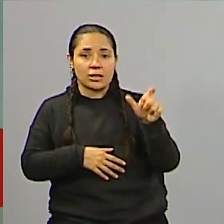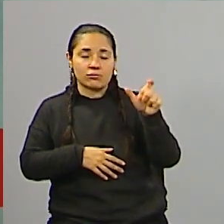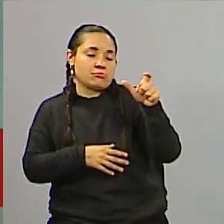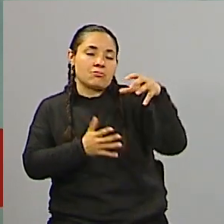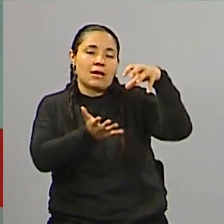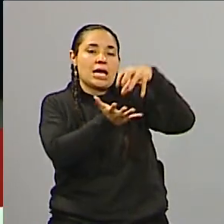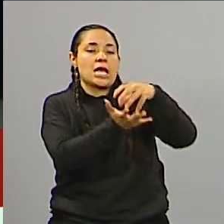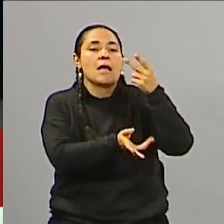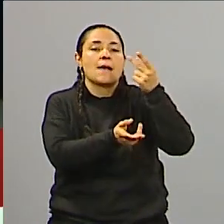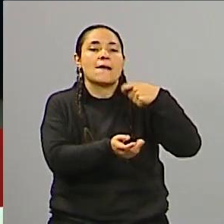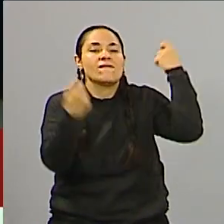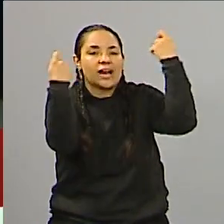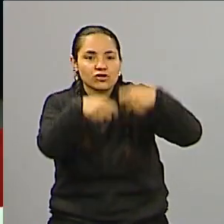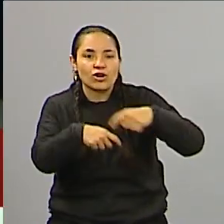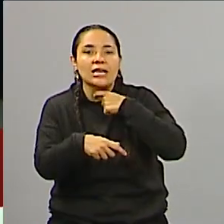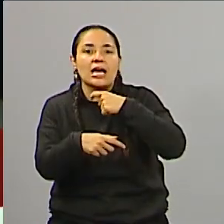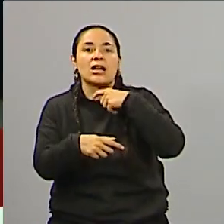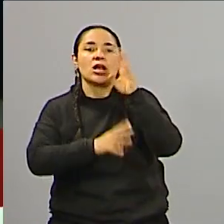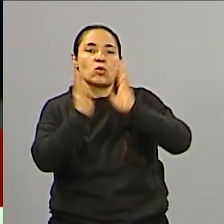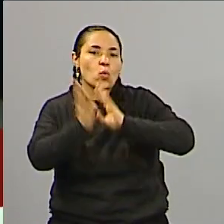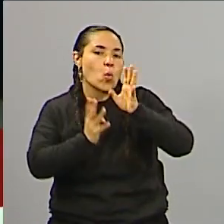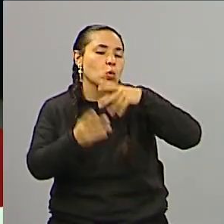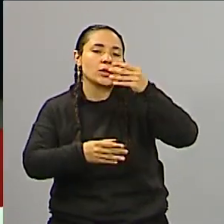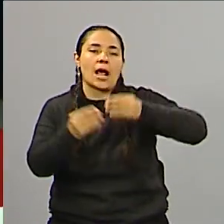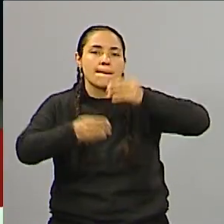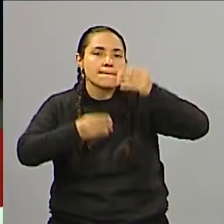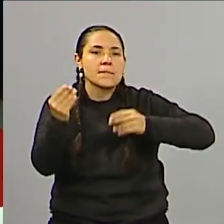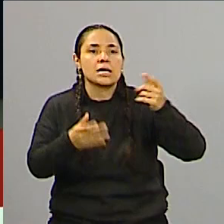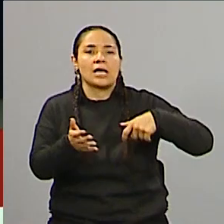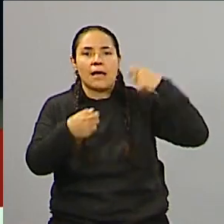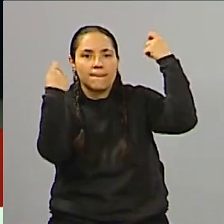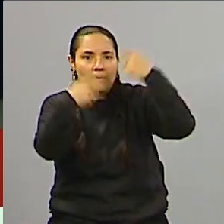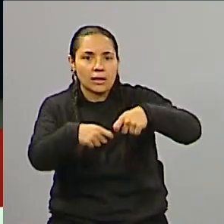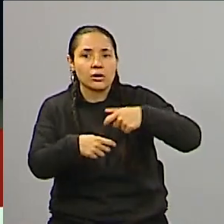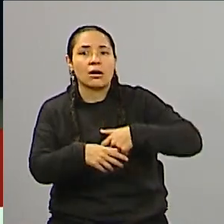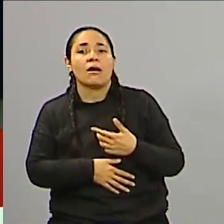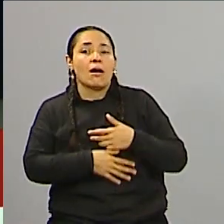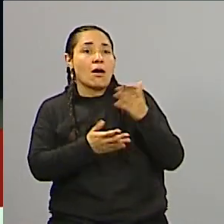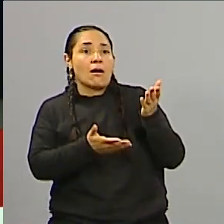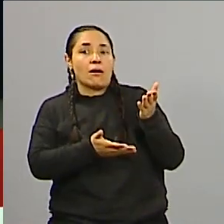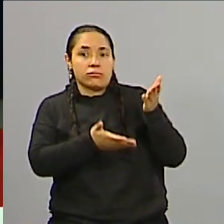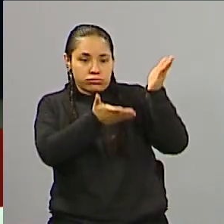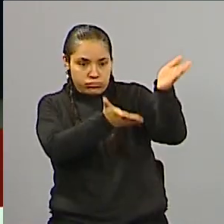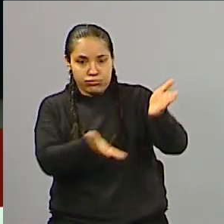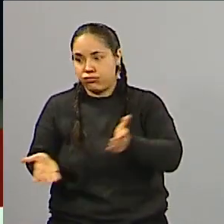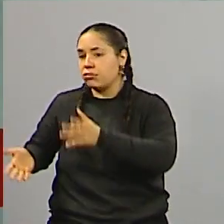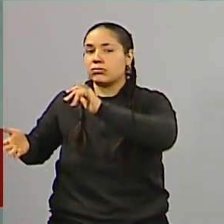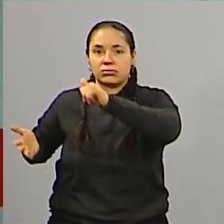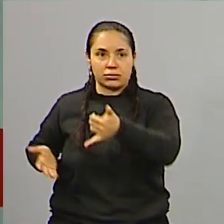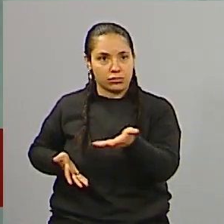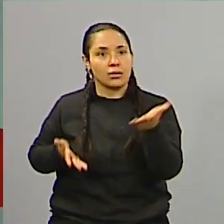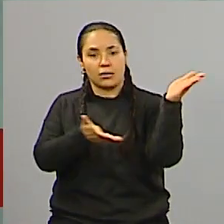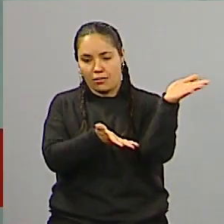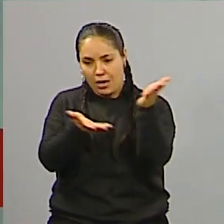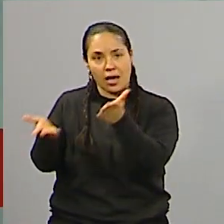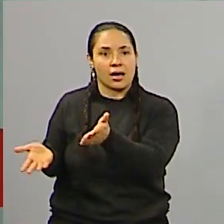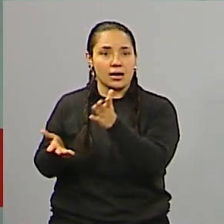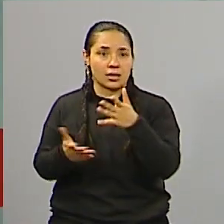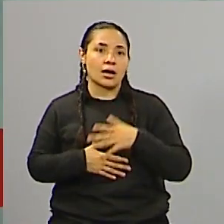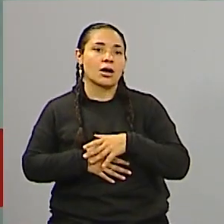veo de que el decrecimiento o que esté mal la población, porque a uno le vaya bien, va a estar bien.